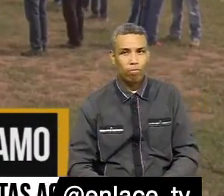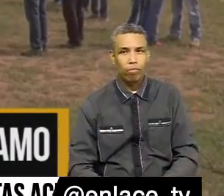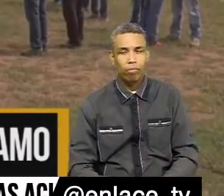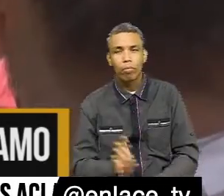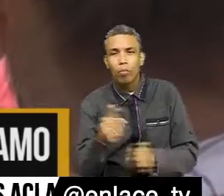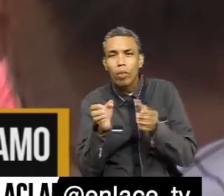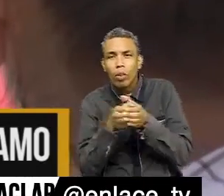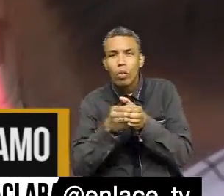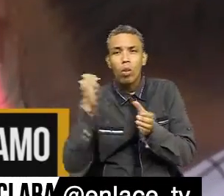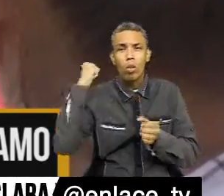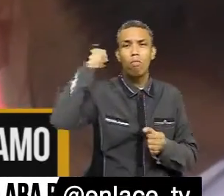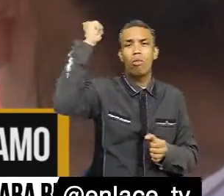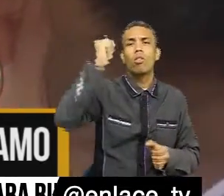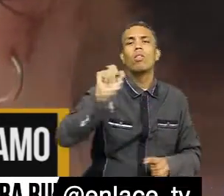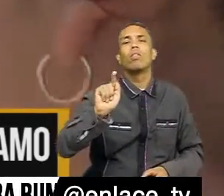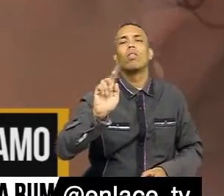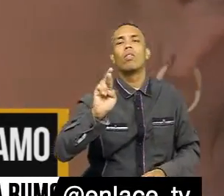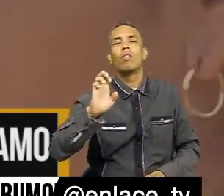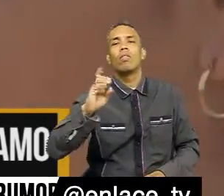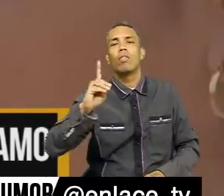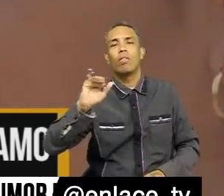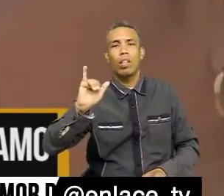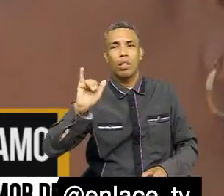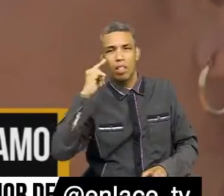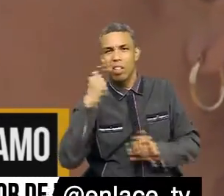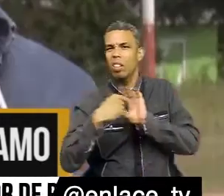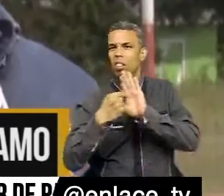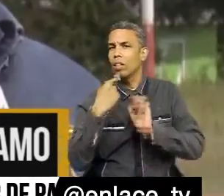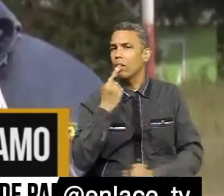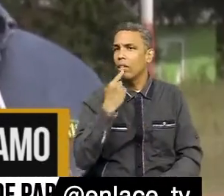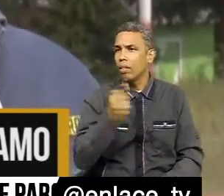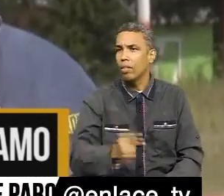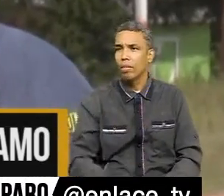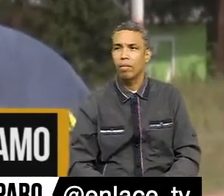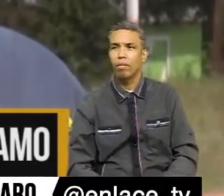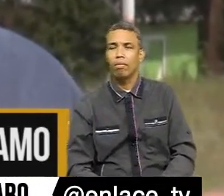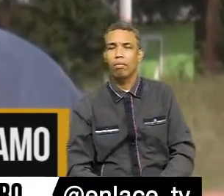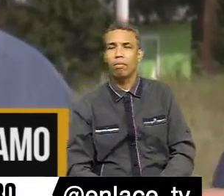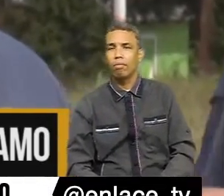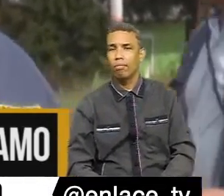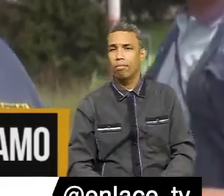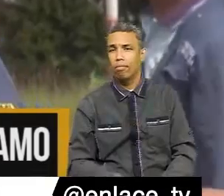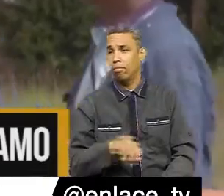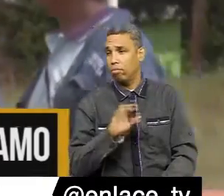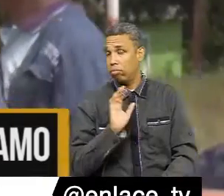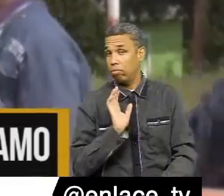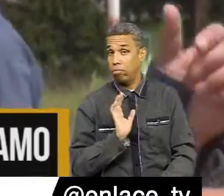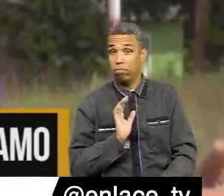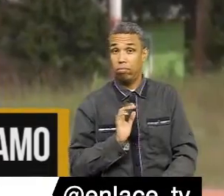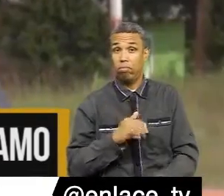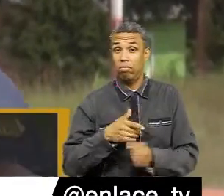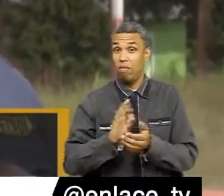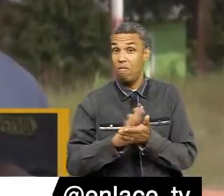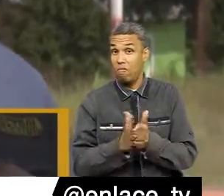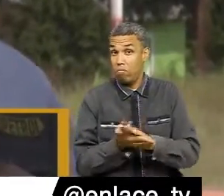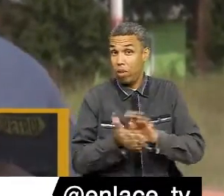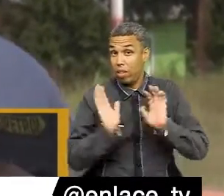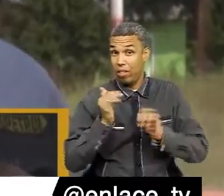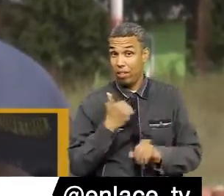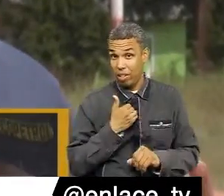de Puente Sogamoso es igual a la de diferentes partes de esta región. Democracia se construye sobre terreno. Democracia sería que aquí